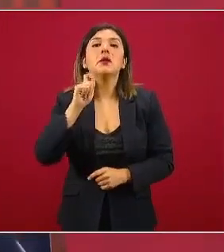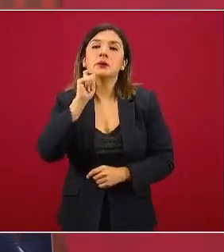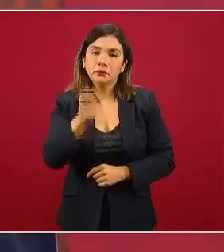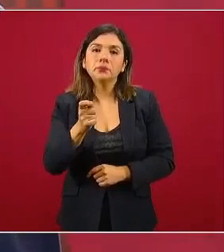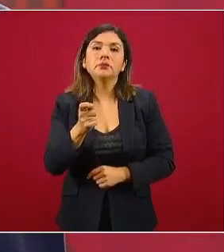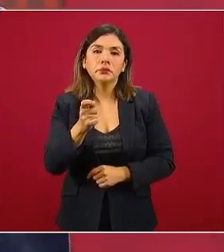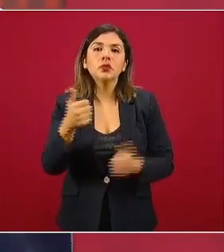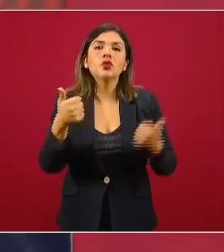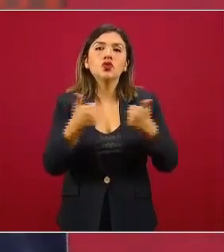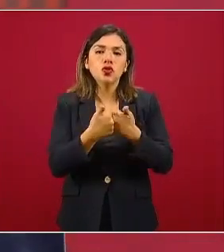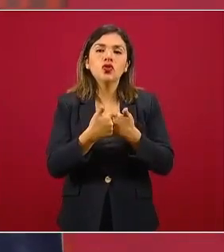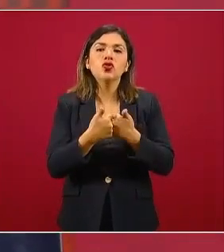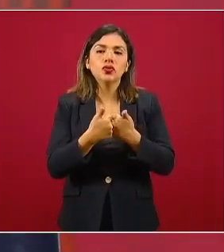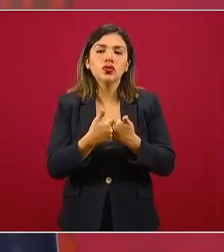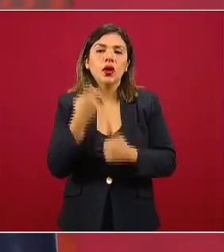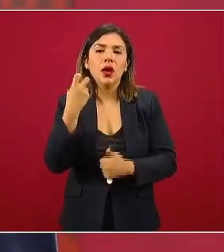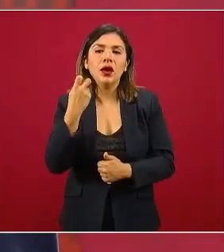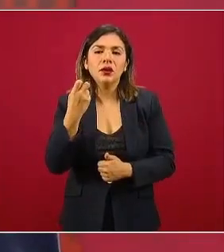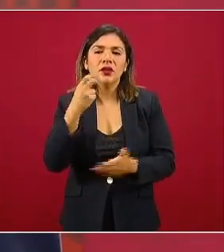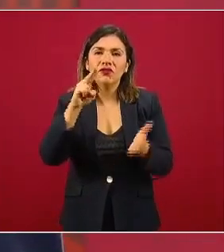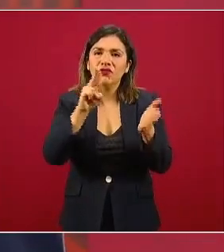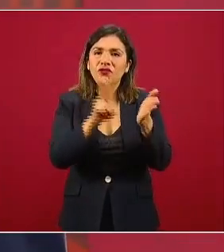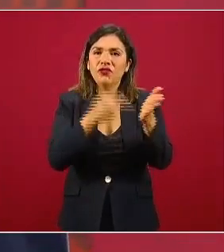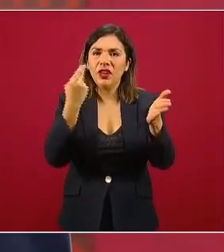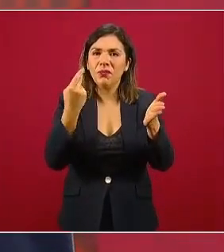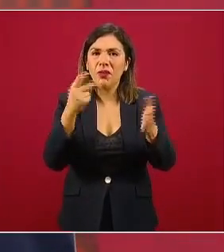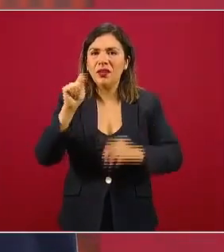es lo del Tratado